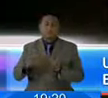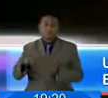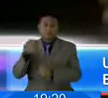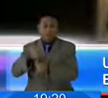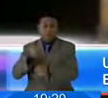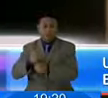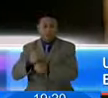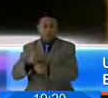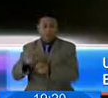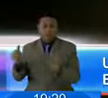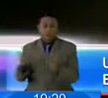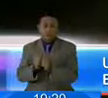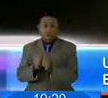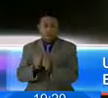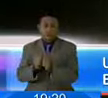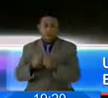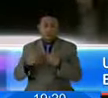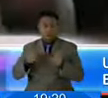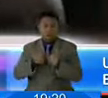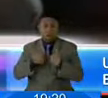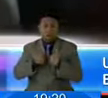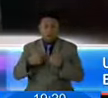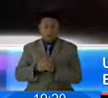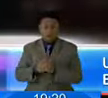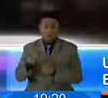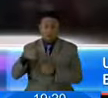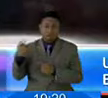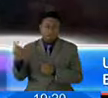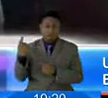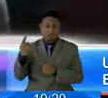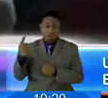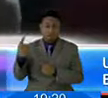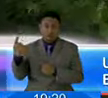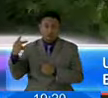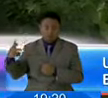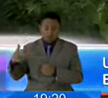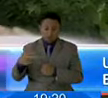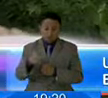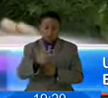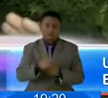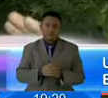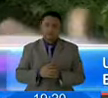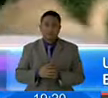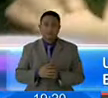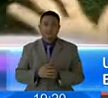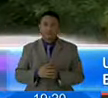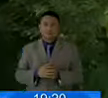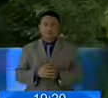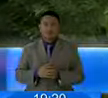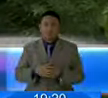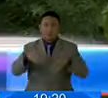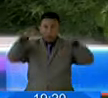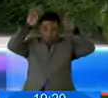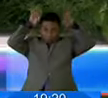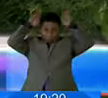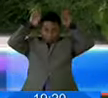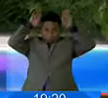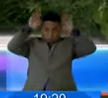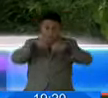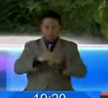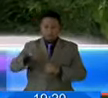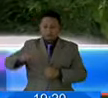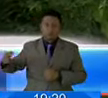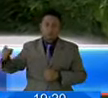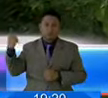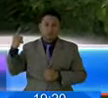junto a un animal de carga que logró llegar solo hasta la casa del ahora fallecido. Ya llegó el burro, pero no llegó él. Sí,